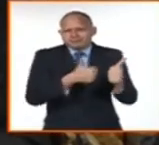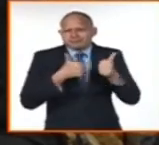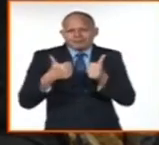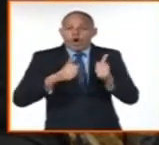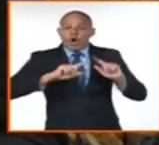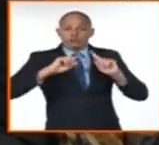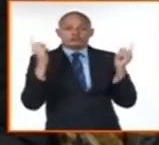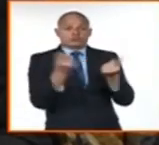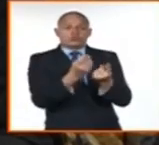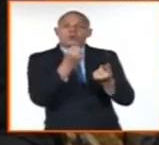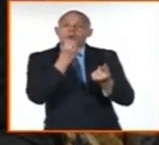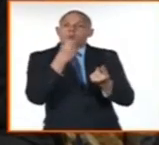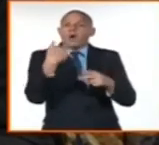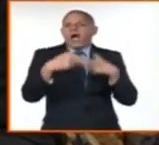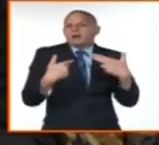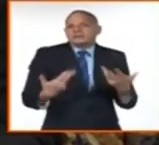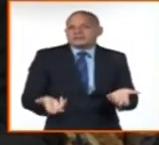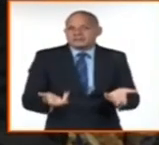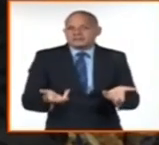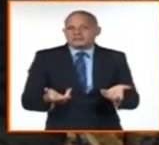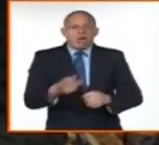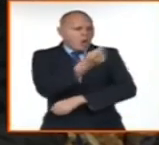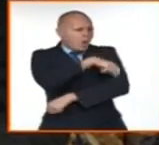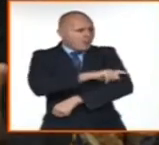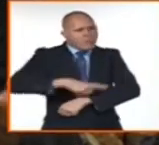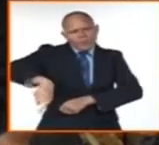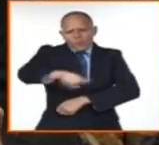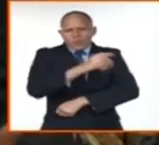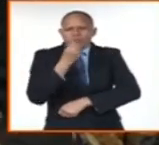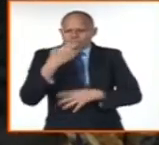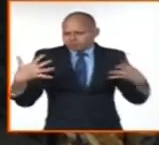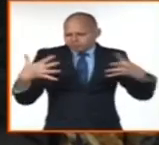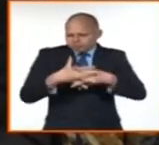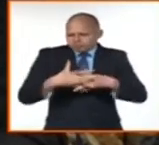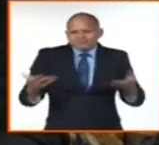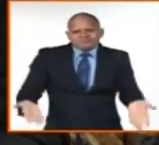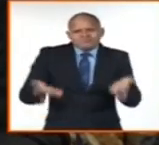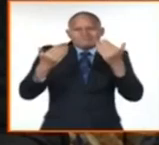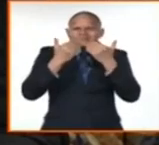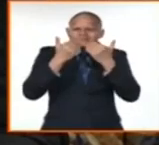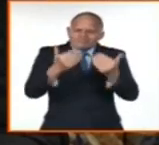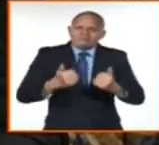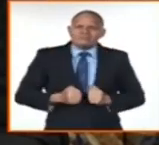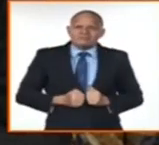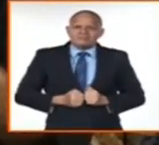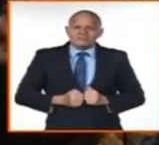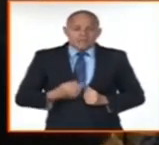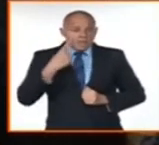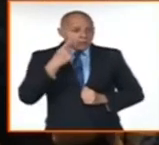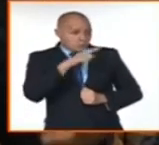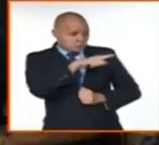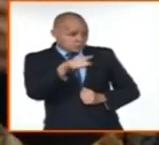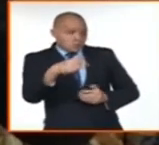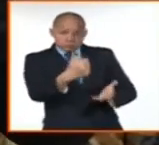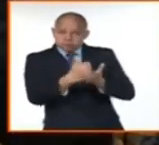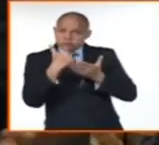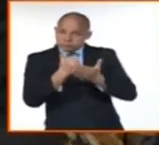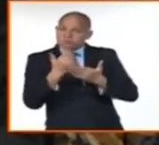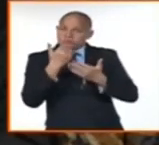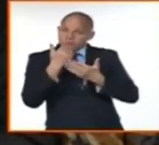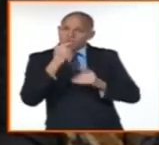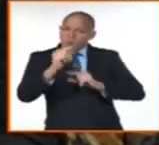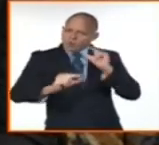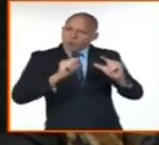nuestros pueblos esa construcción que necesitamos, que ustedes la han encabezado en estos tiempos, que la podemos ampliar, que la